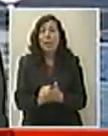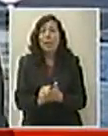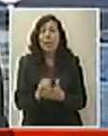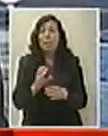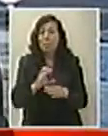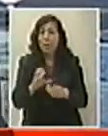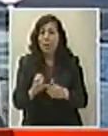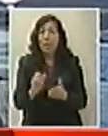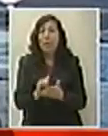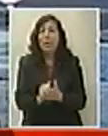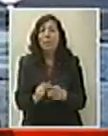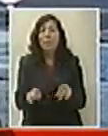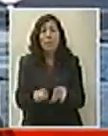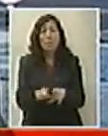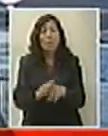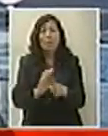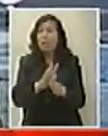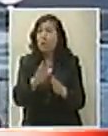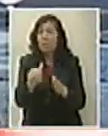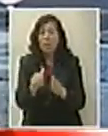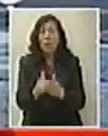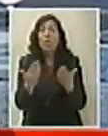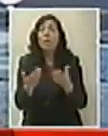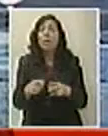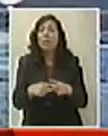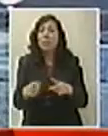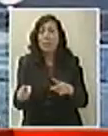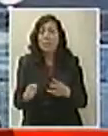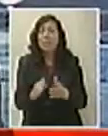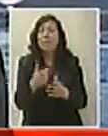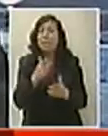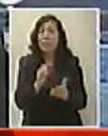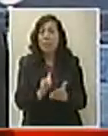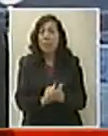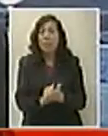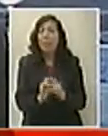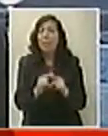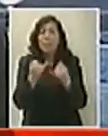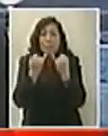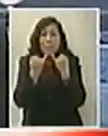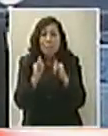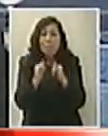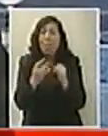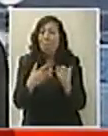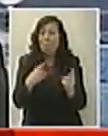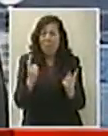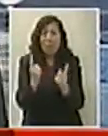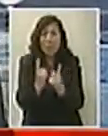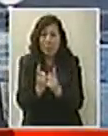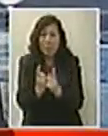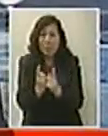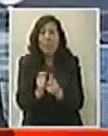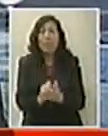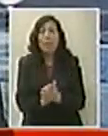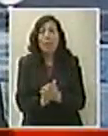de Cajamarca y al pueblo operano en general de dónde van a sacar estas aguas. Este informe ustedes lo pueden encontrar